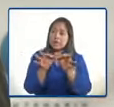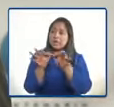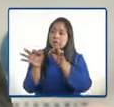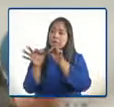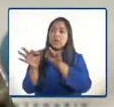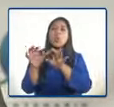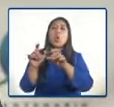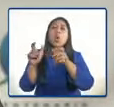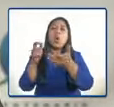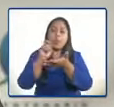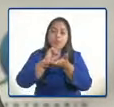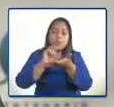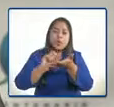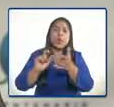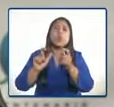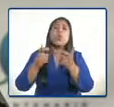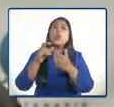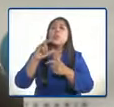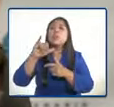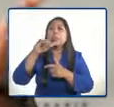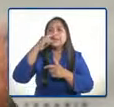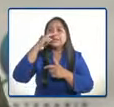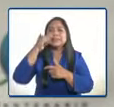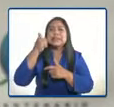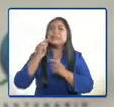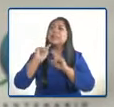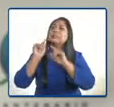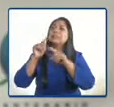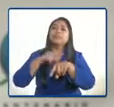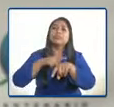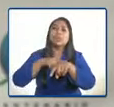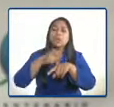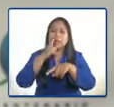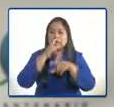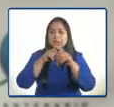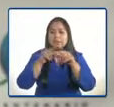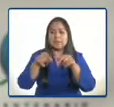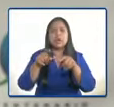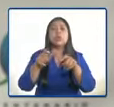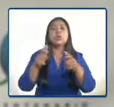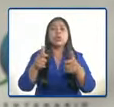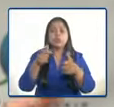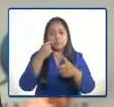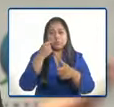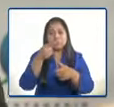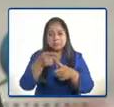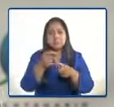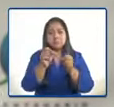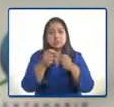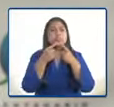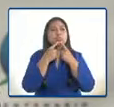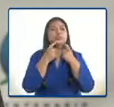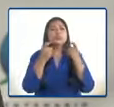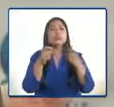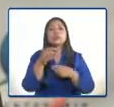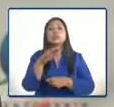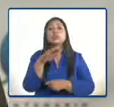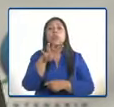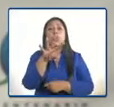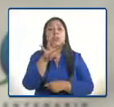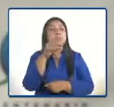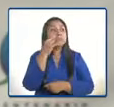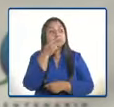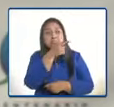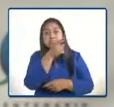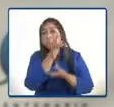llena la cita, cómo podemos aportarlos, y hoy ustedes, me encantaría que pudieran ya hacer llegar a la zona 4, ya no tenemos ese